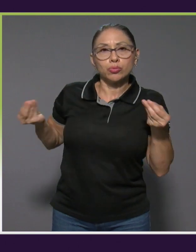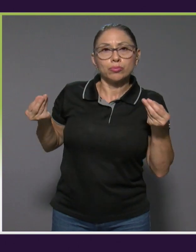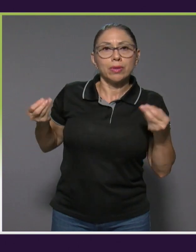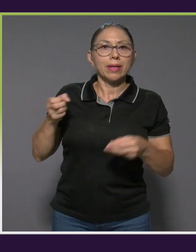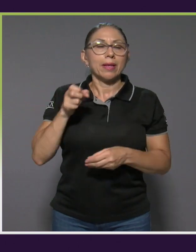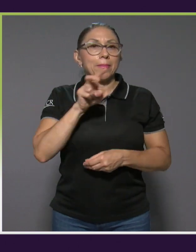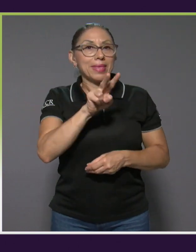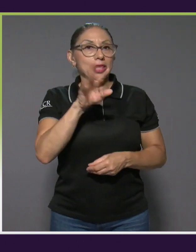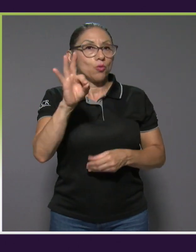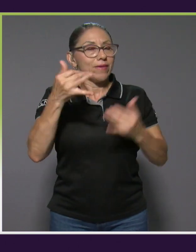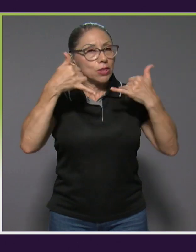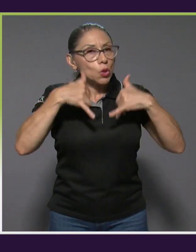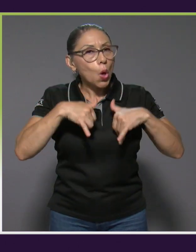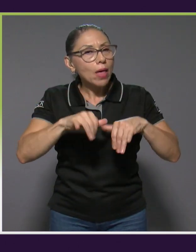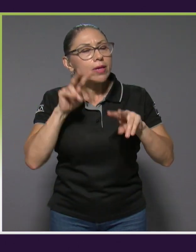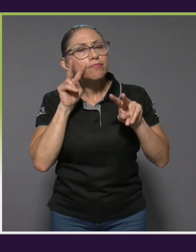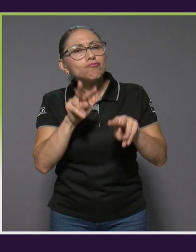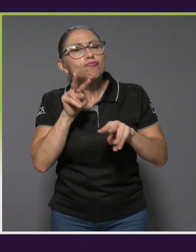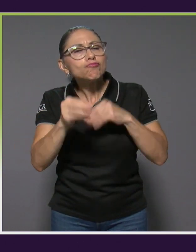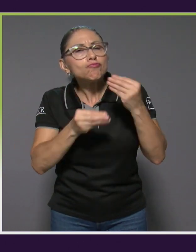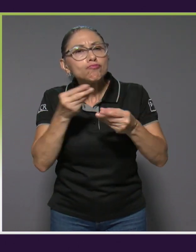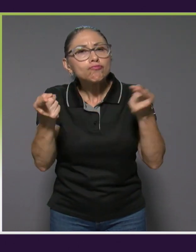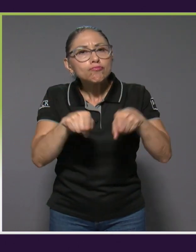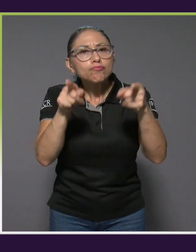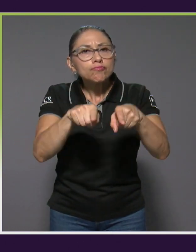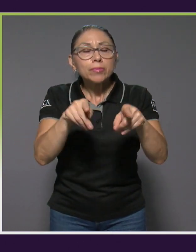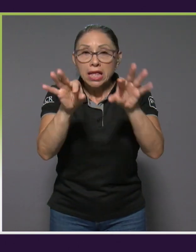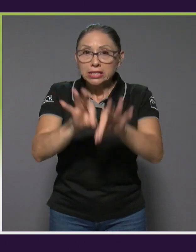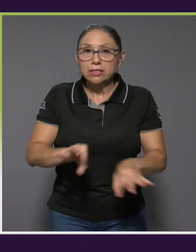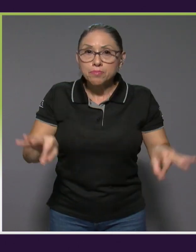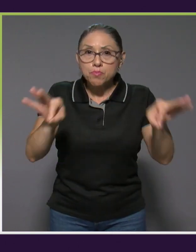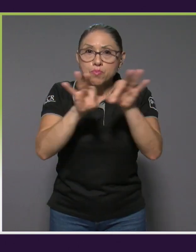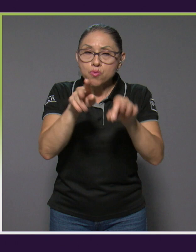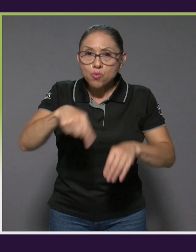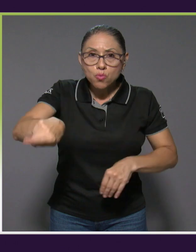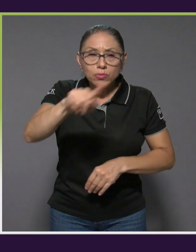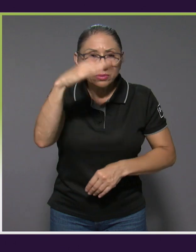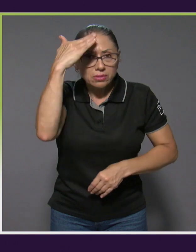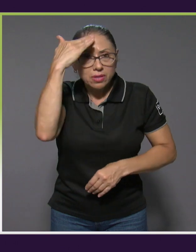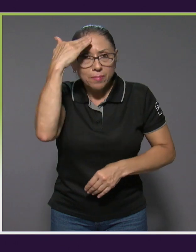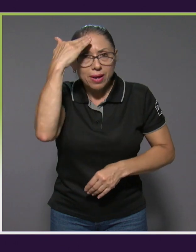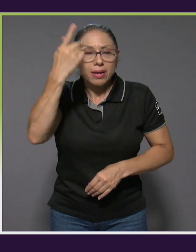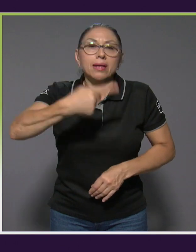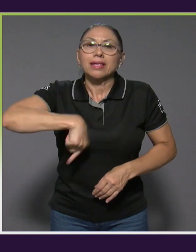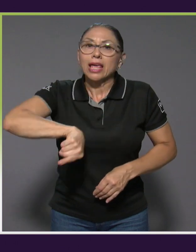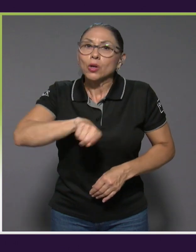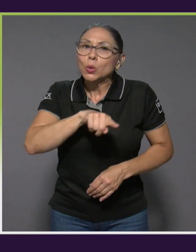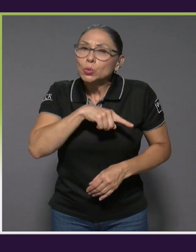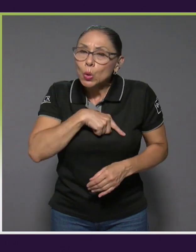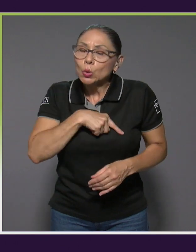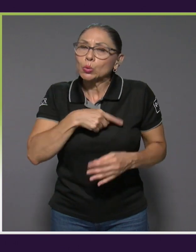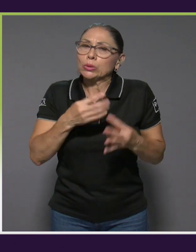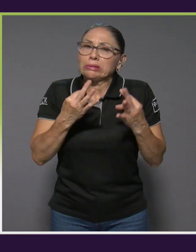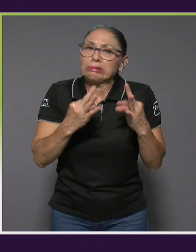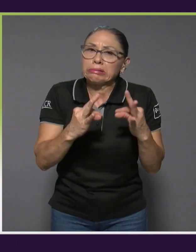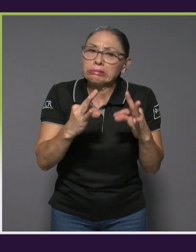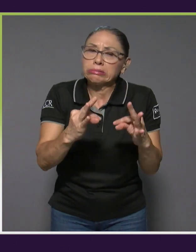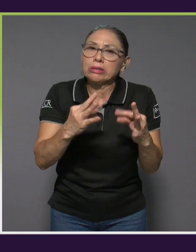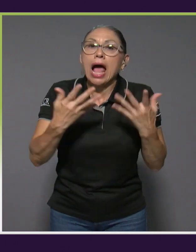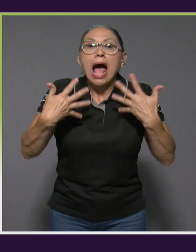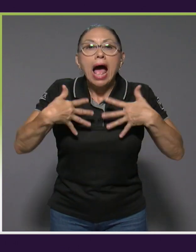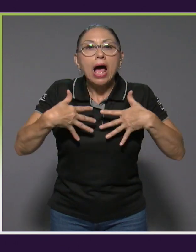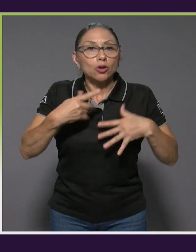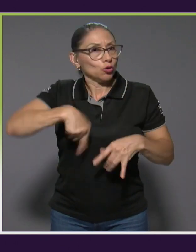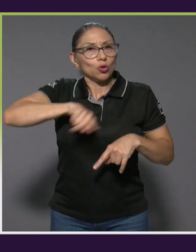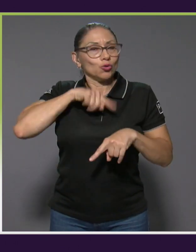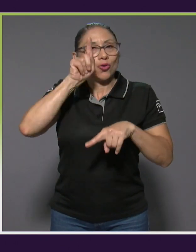seguimiento. Entonces, eso es importante que la gente sepa que nosotros, en la medida de lo posible, aun cuando no podemos